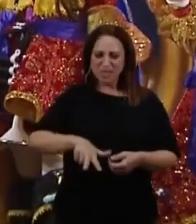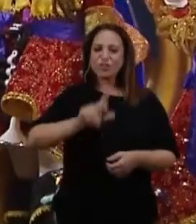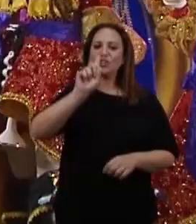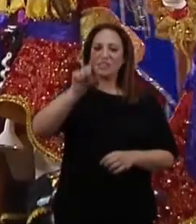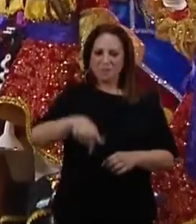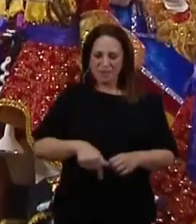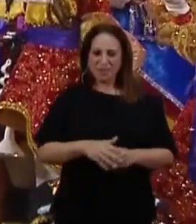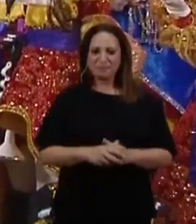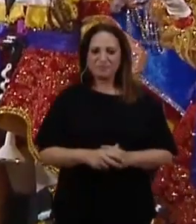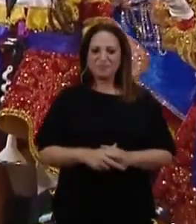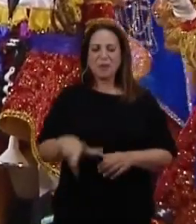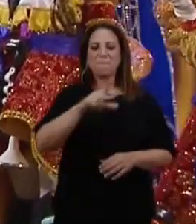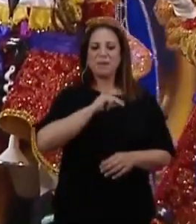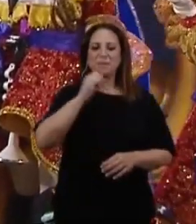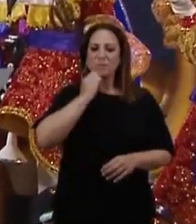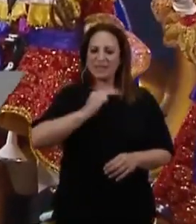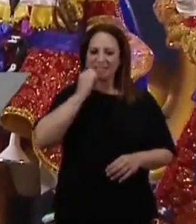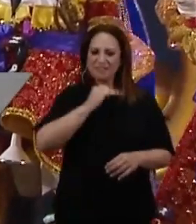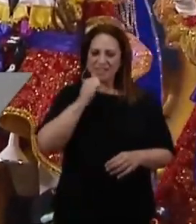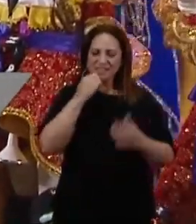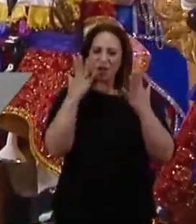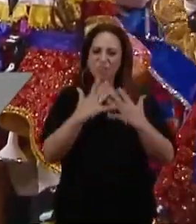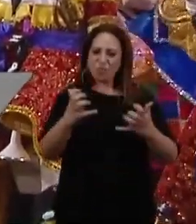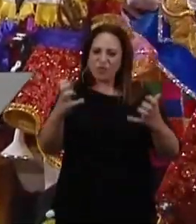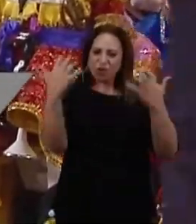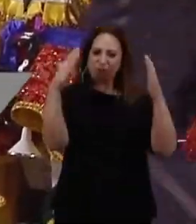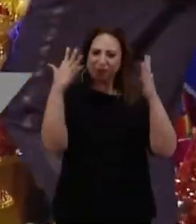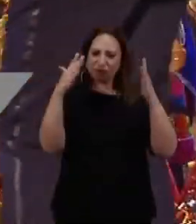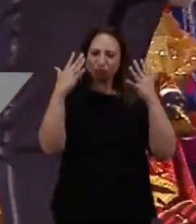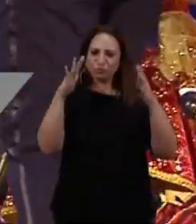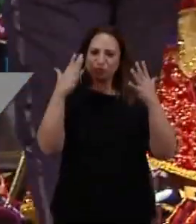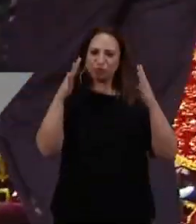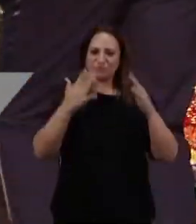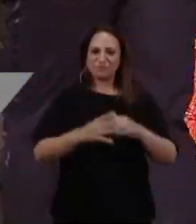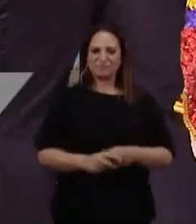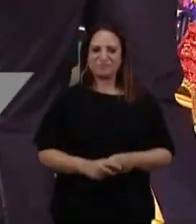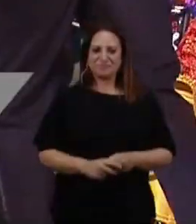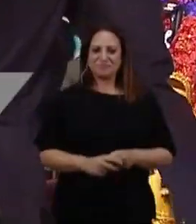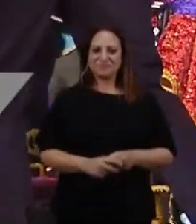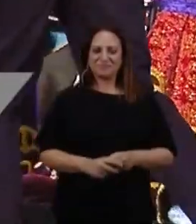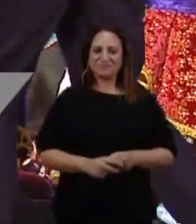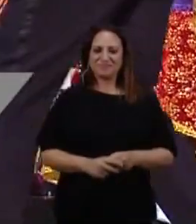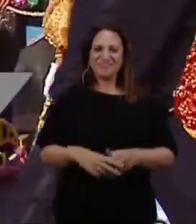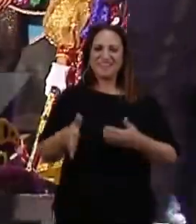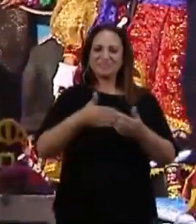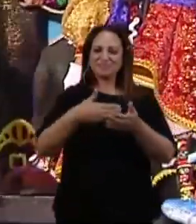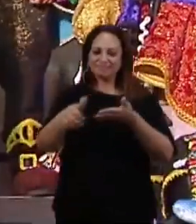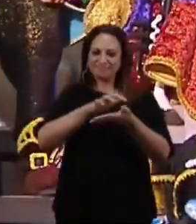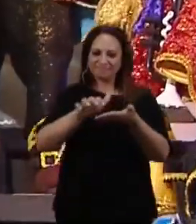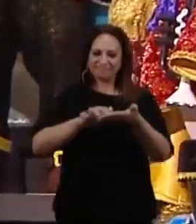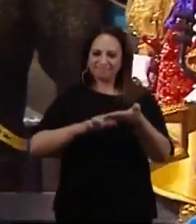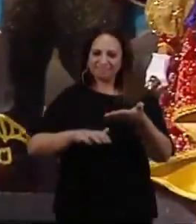El premio para traviesas, el aplauso del público también. Chicas, por aquí tienen además su tarjeta de